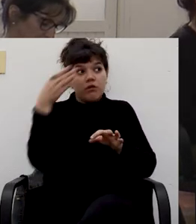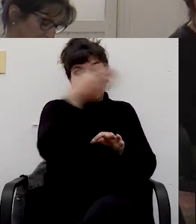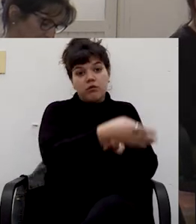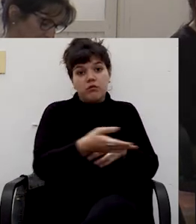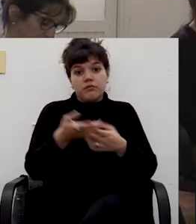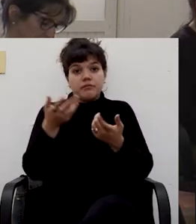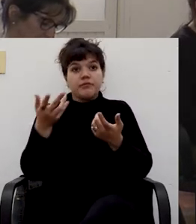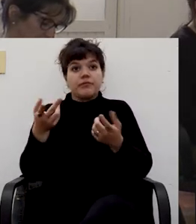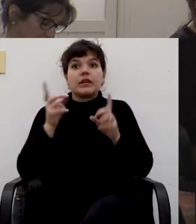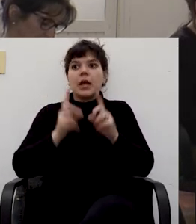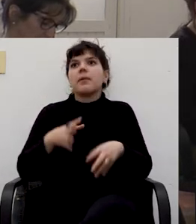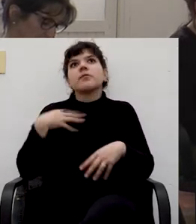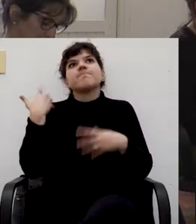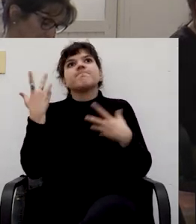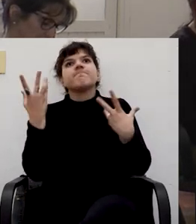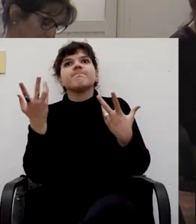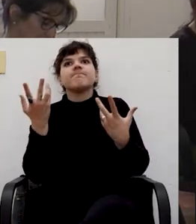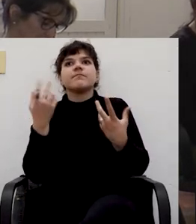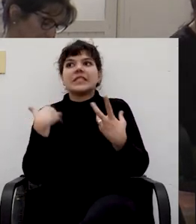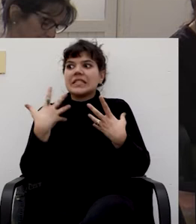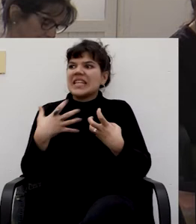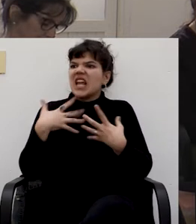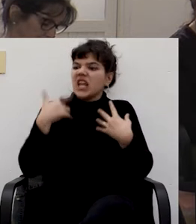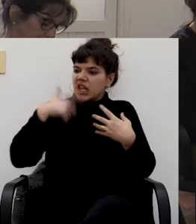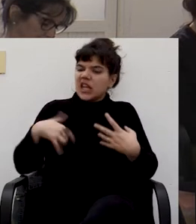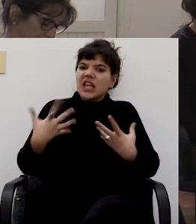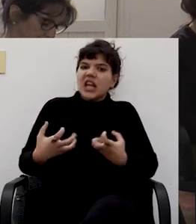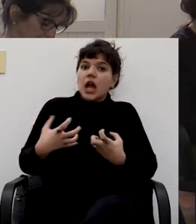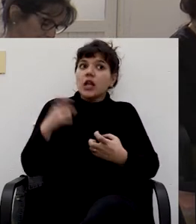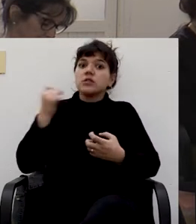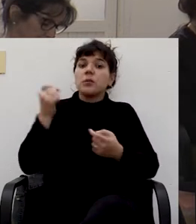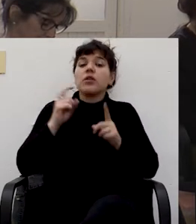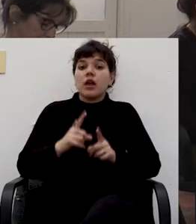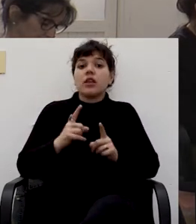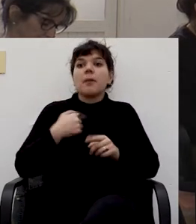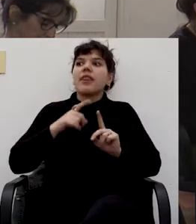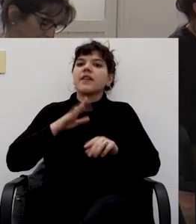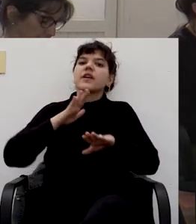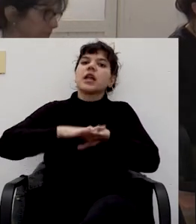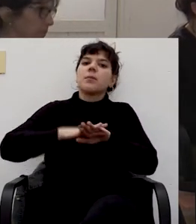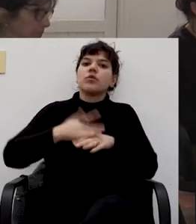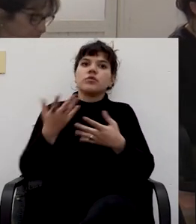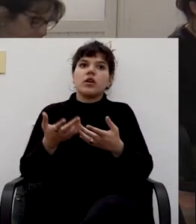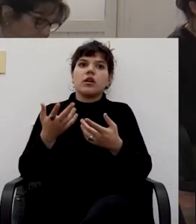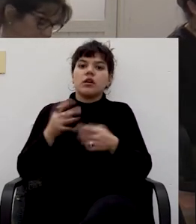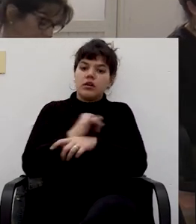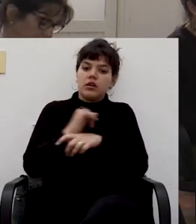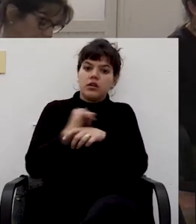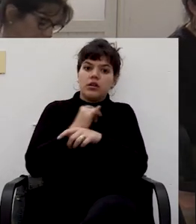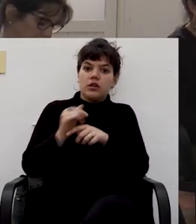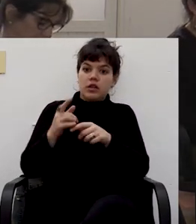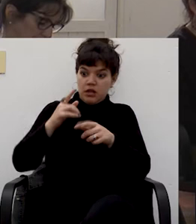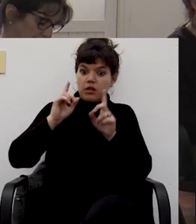el deseo también es sumamente importante. Entonces, tenemos que poder responsabilizarnos de esto a nivel institucional y